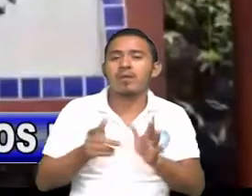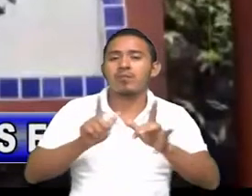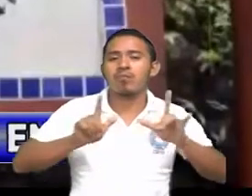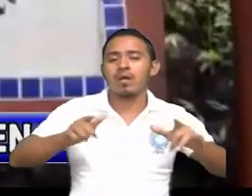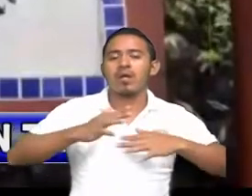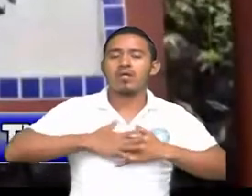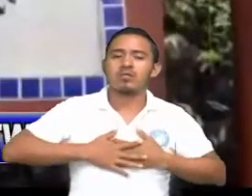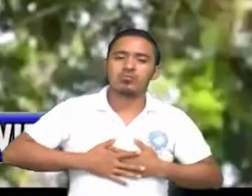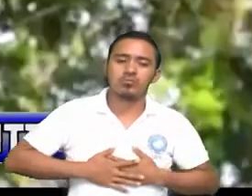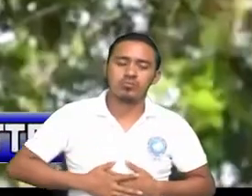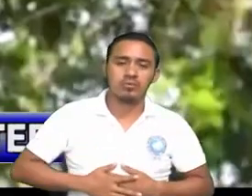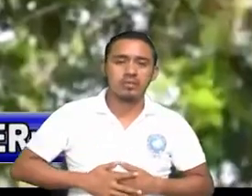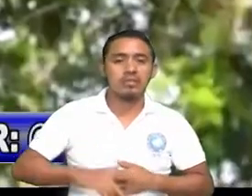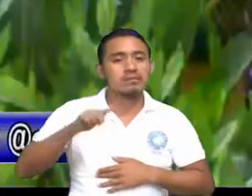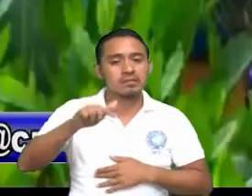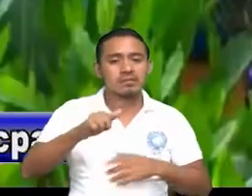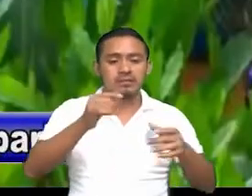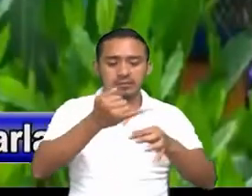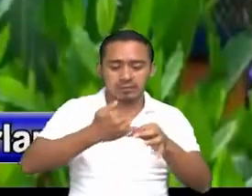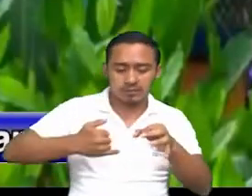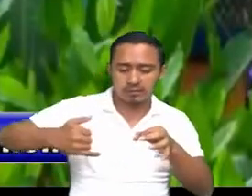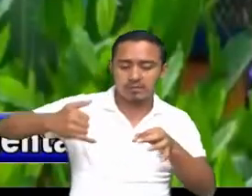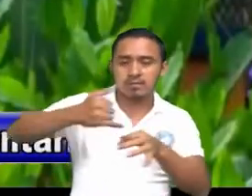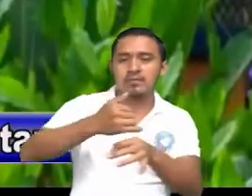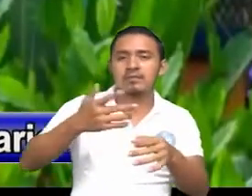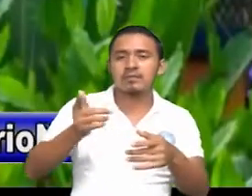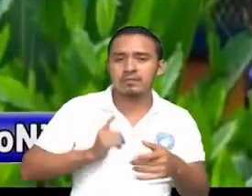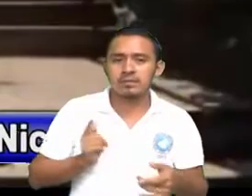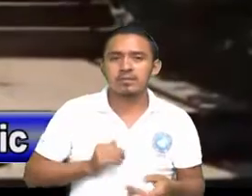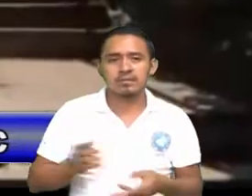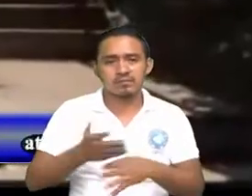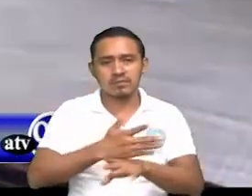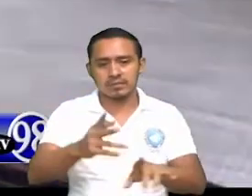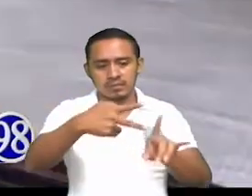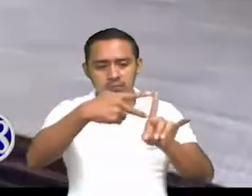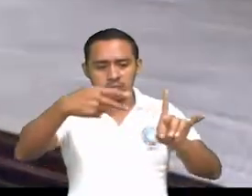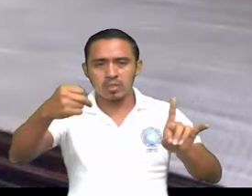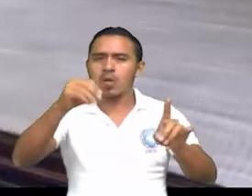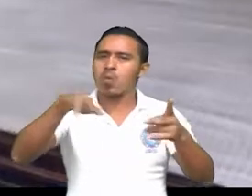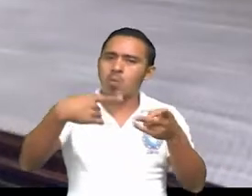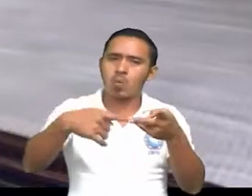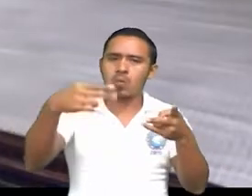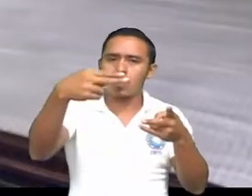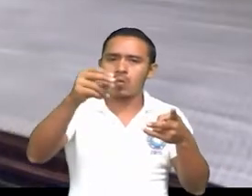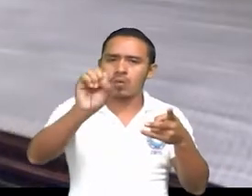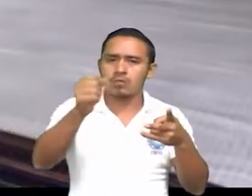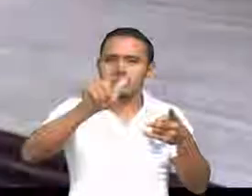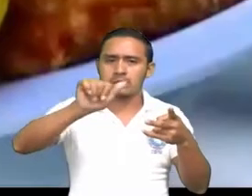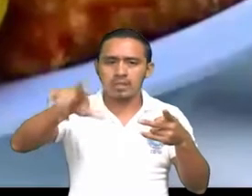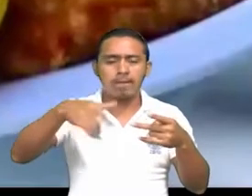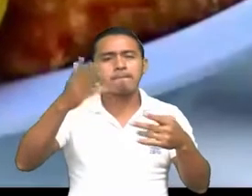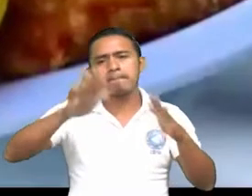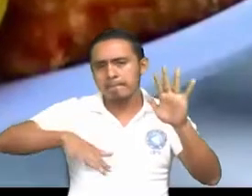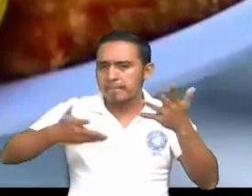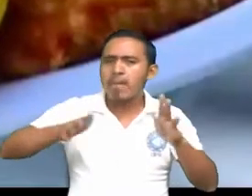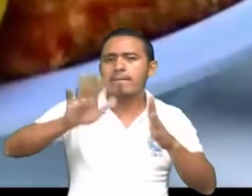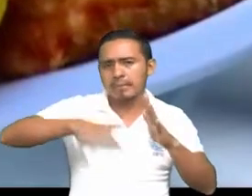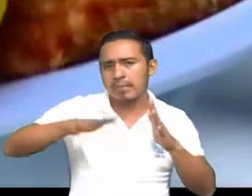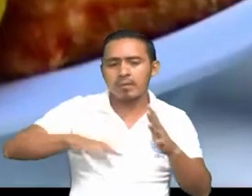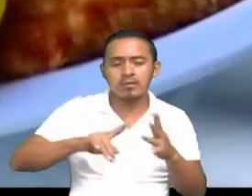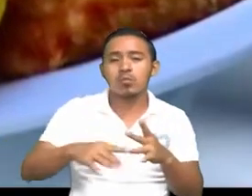para hacer mérito a su nombre, este archipiélago cuenta con una variedad de hoteles y hostales, quienes ofrecen precios cómodos y una